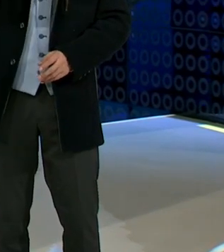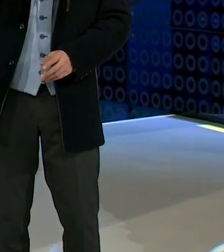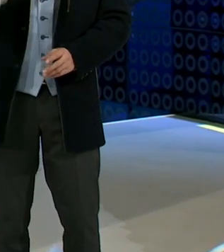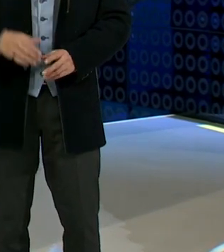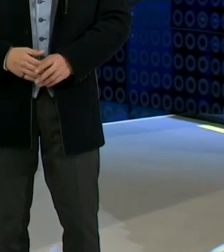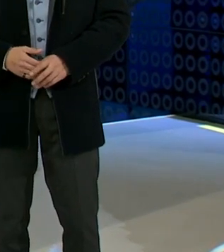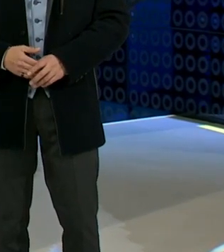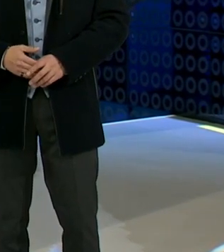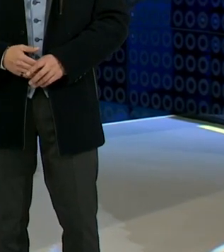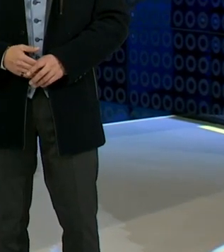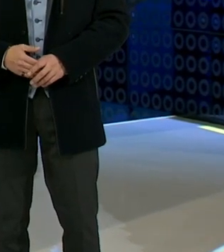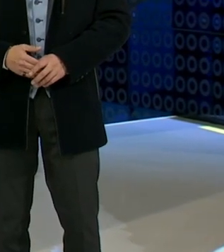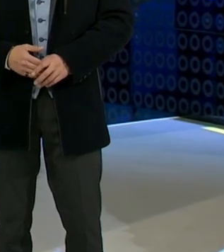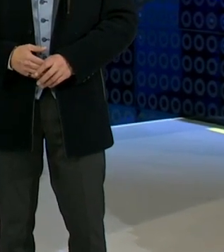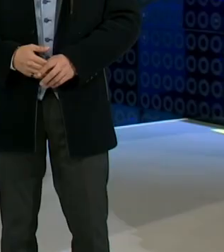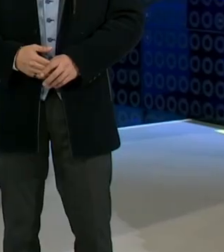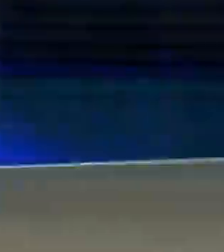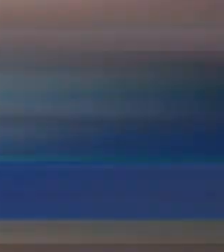circunstancias. Aquí los detalles.